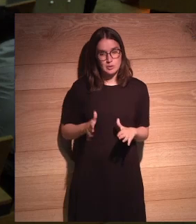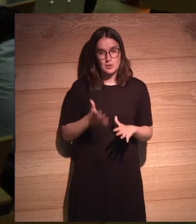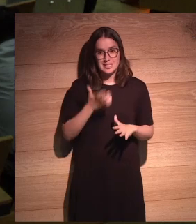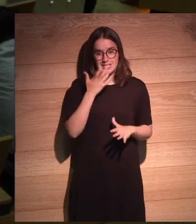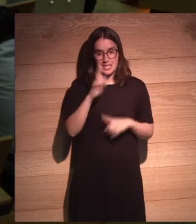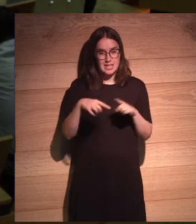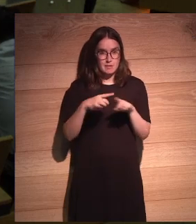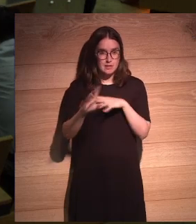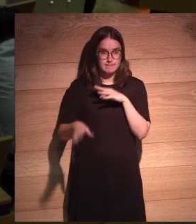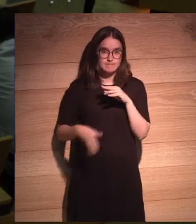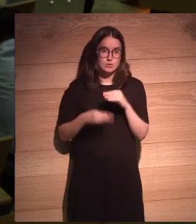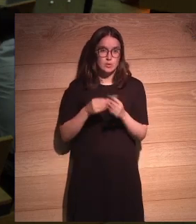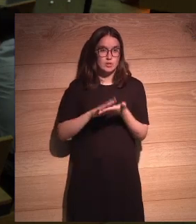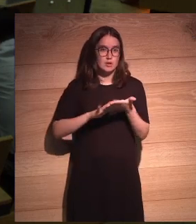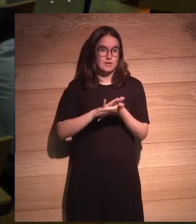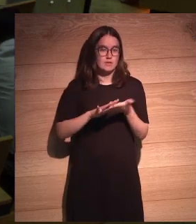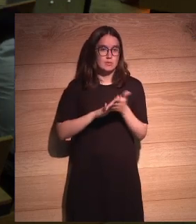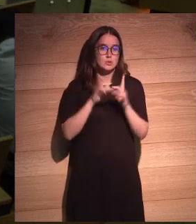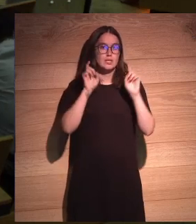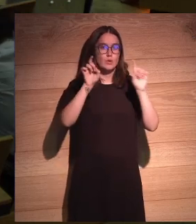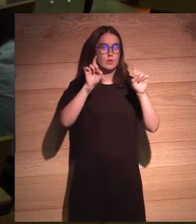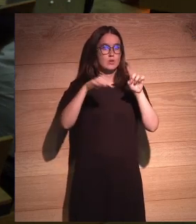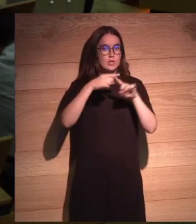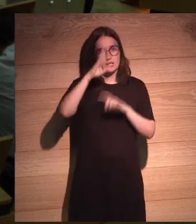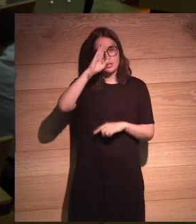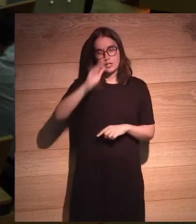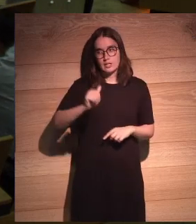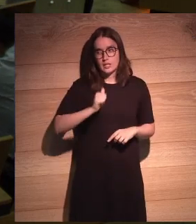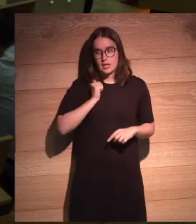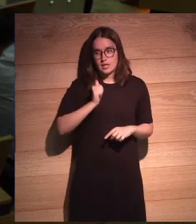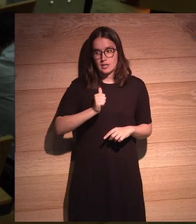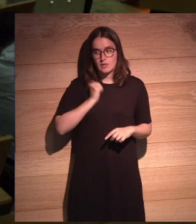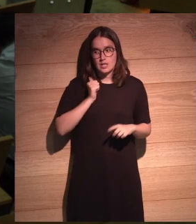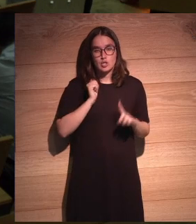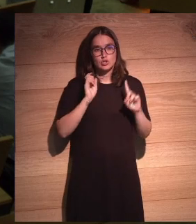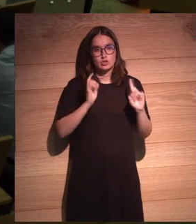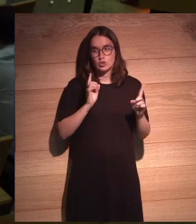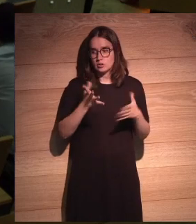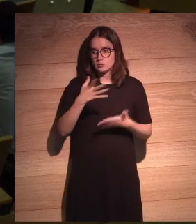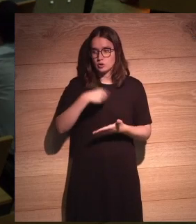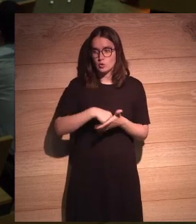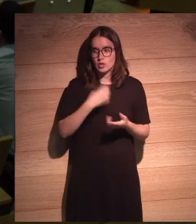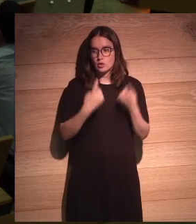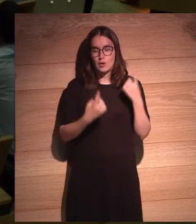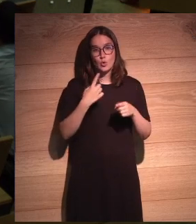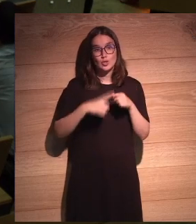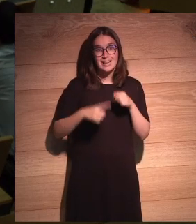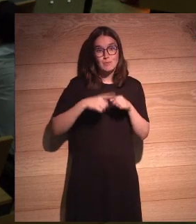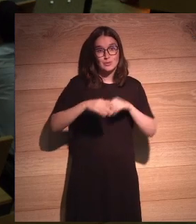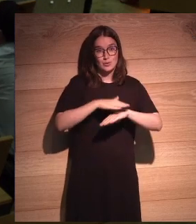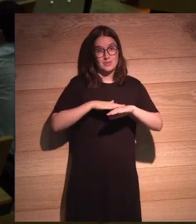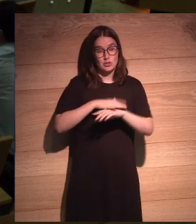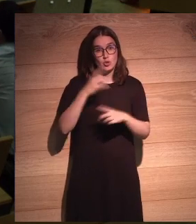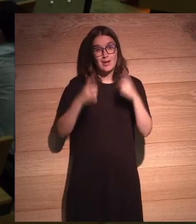esto le sumamos que cuando hablamos de educación e inteligencia artificial solo estamos incorporando algunos de los elementos